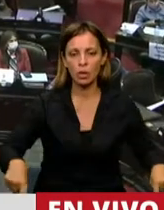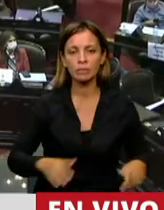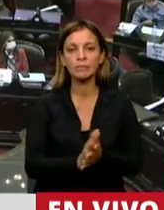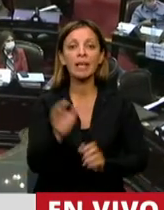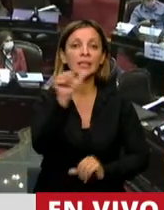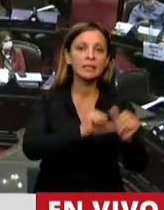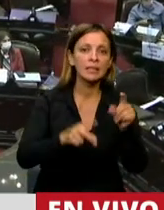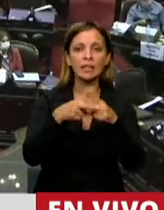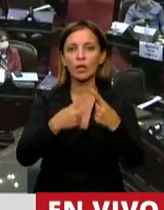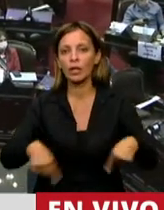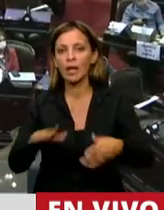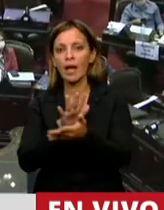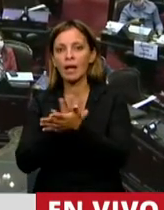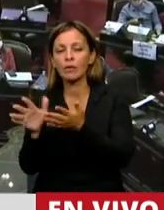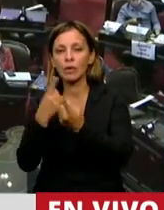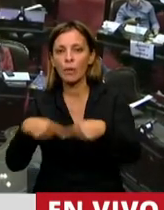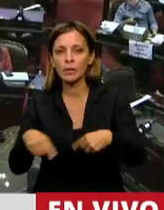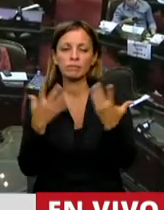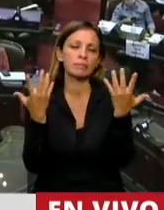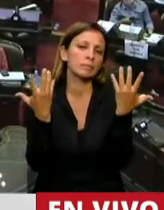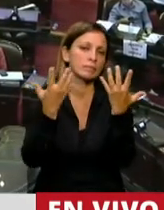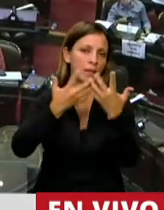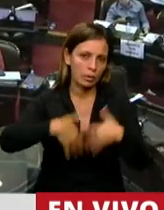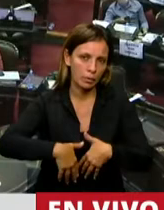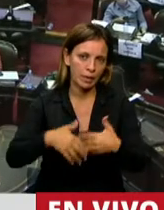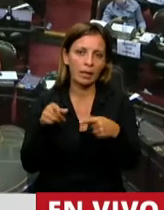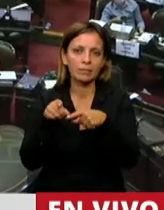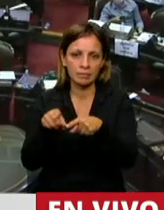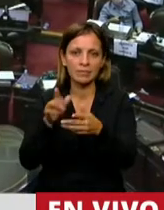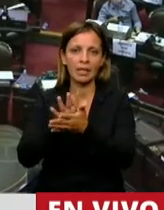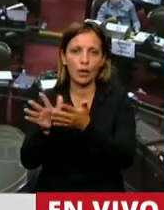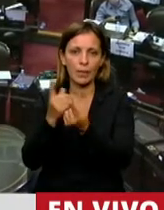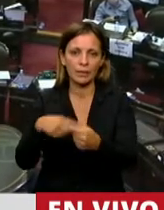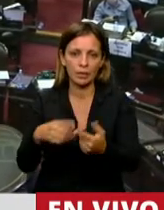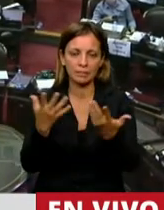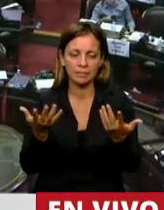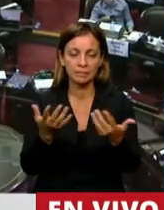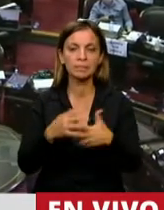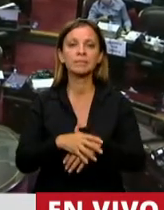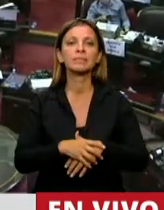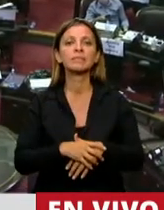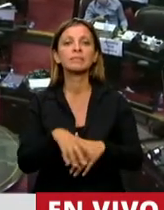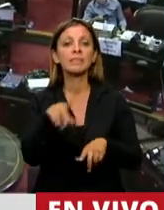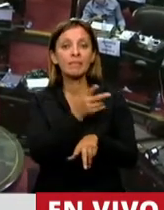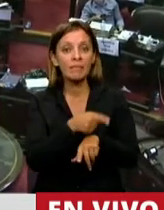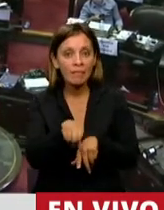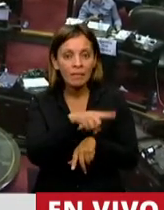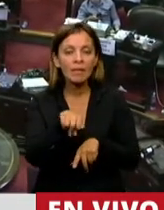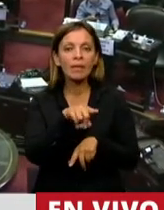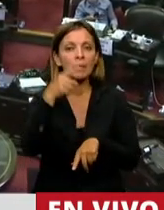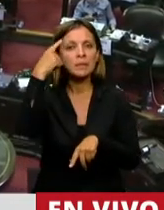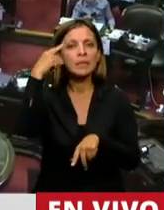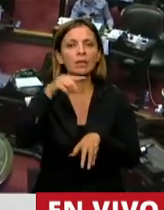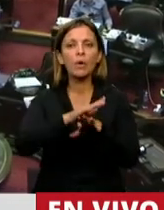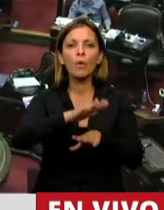de ciencia, tecnología, es obvio que estamos hablando de innovación también. Considerándola un espacio del